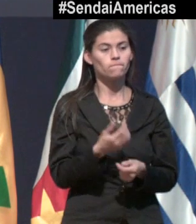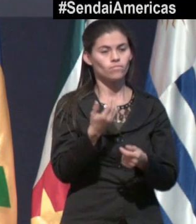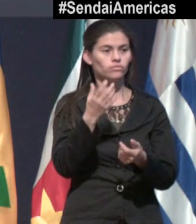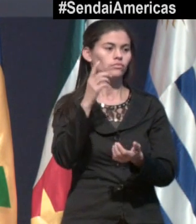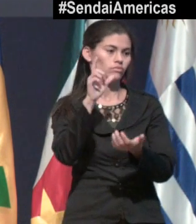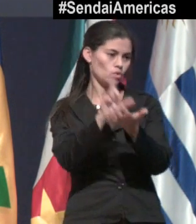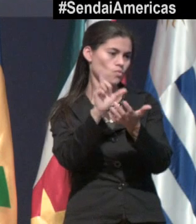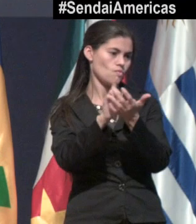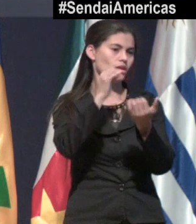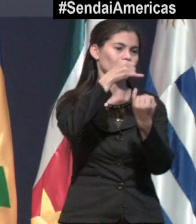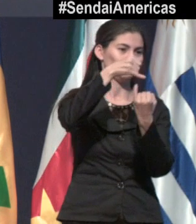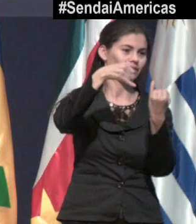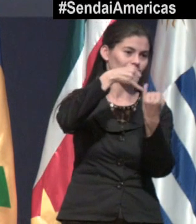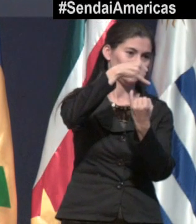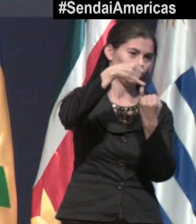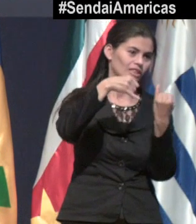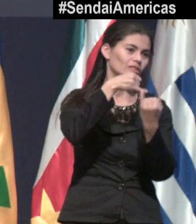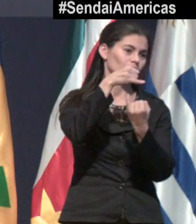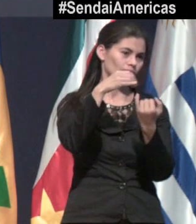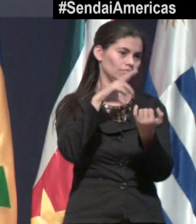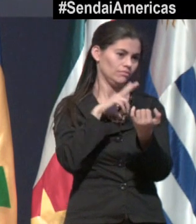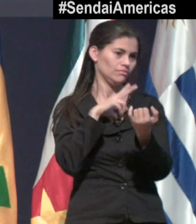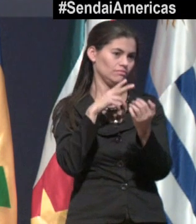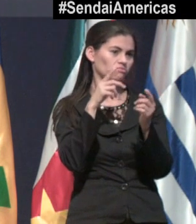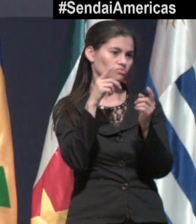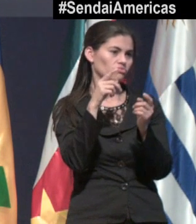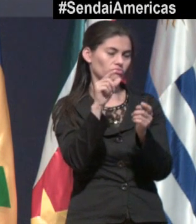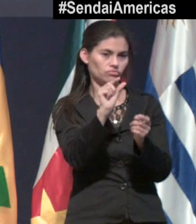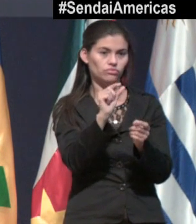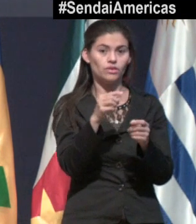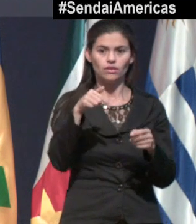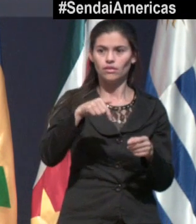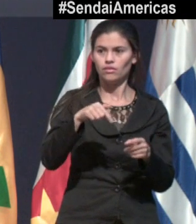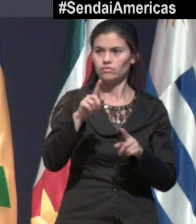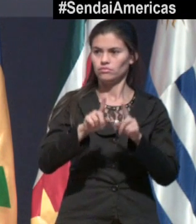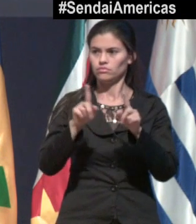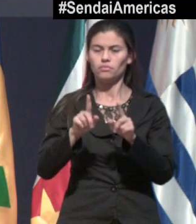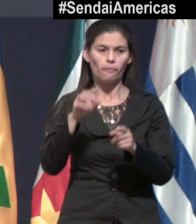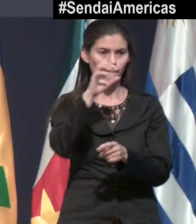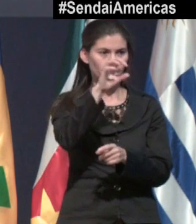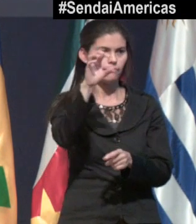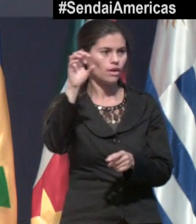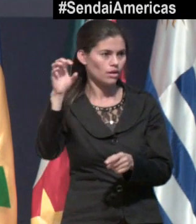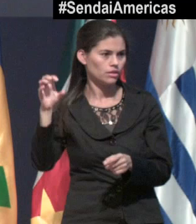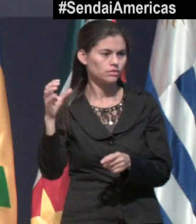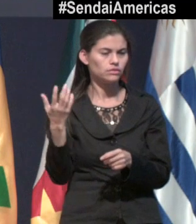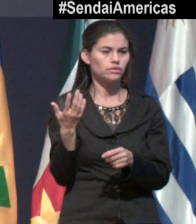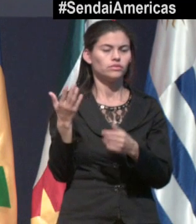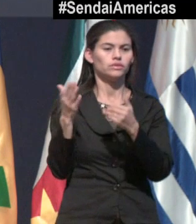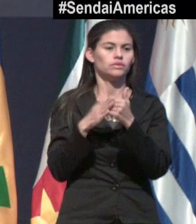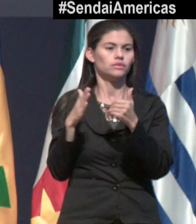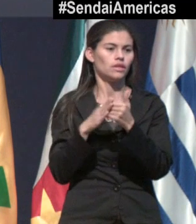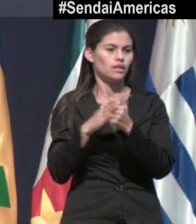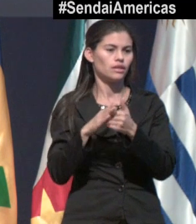los países insulares pequeños, y aquí en la sala tenemos una serie de países de la cuenca